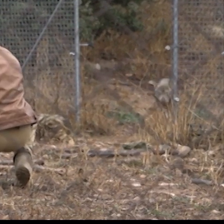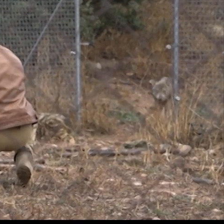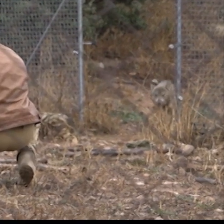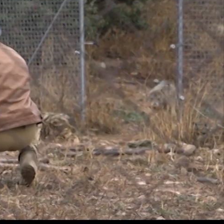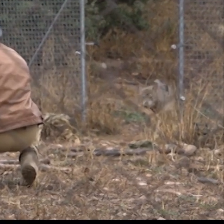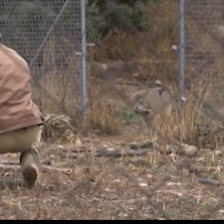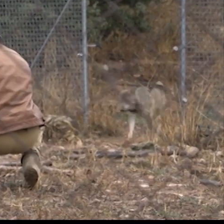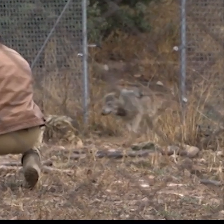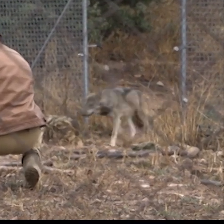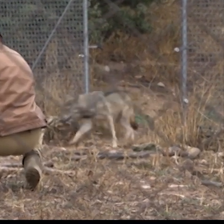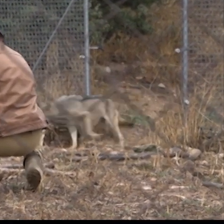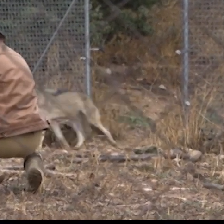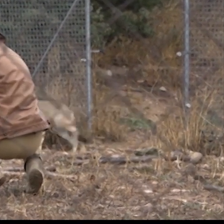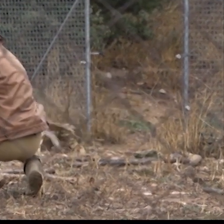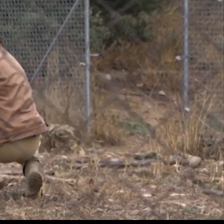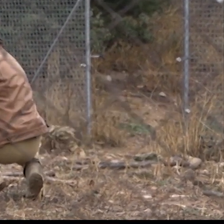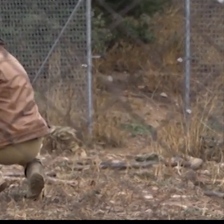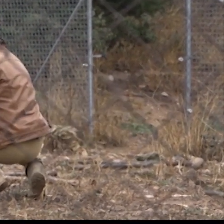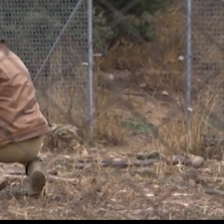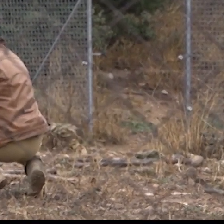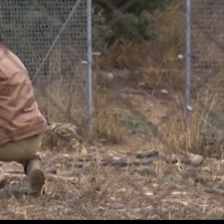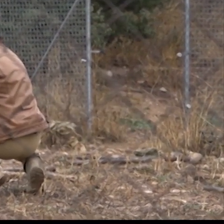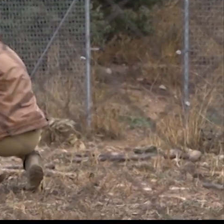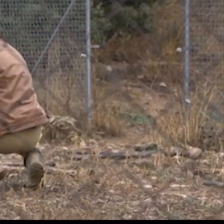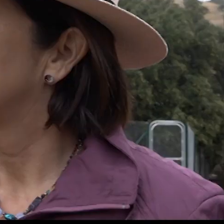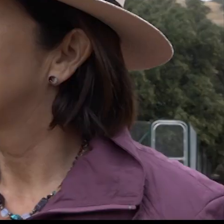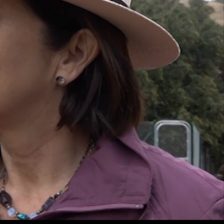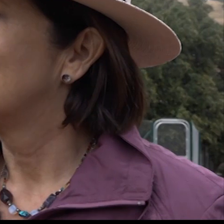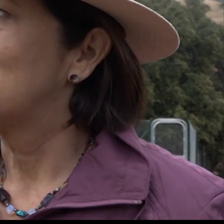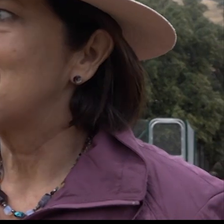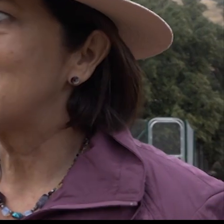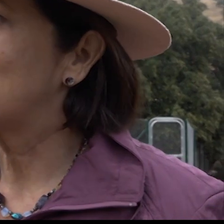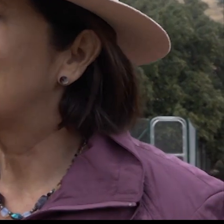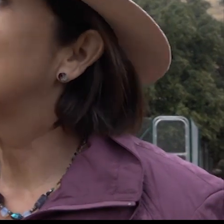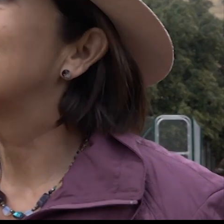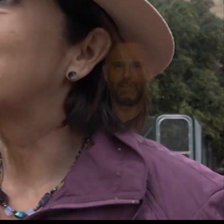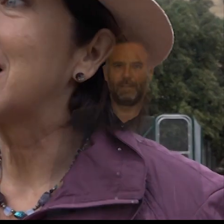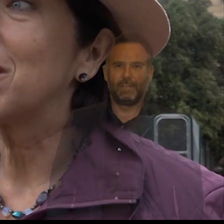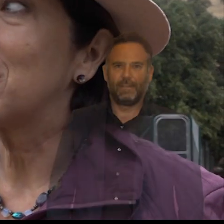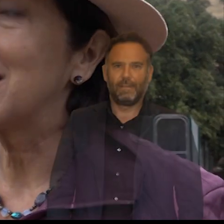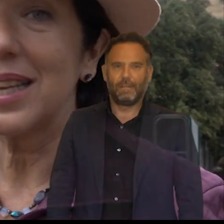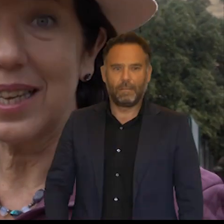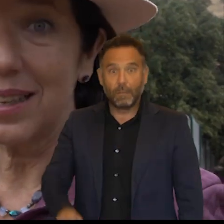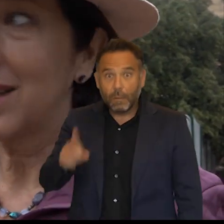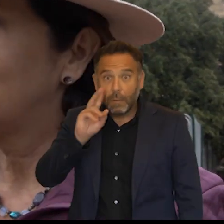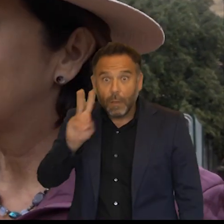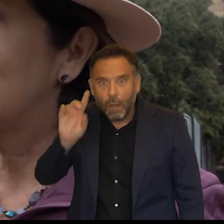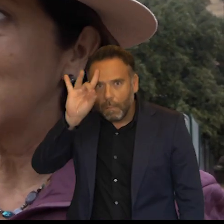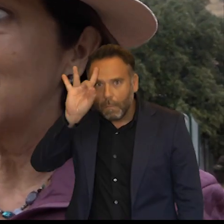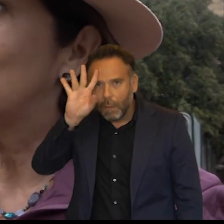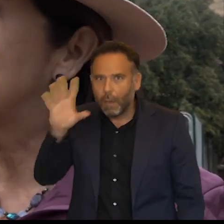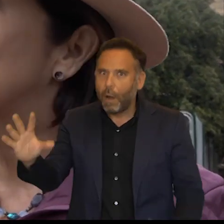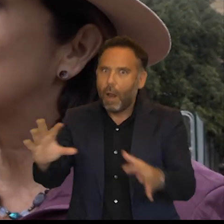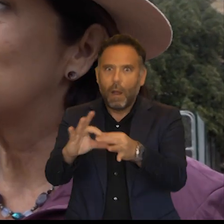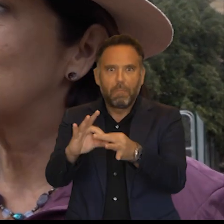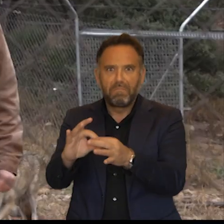uy! ¡Uy! ¡Qué guapo! ¡Wolfringe! Pues impresionante la relación que tiene